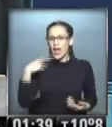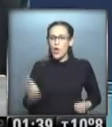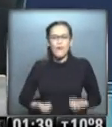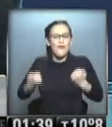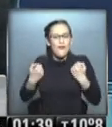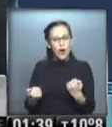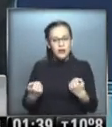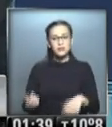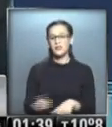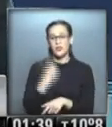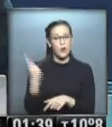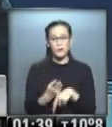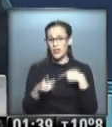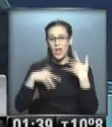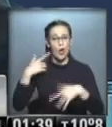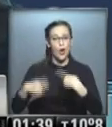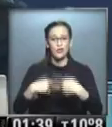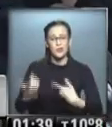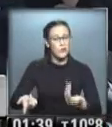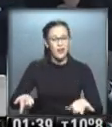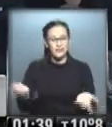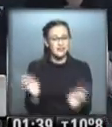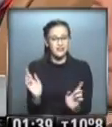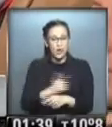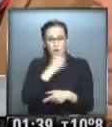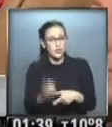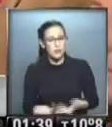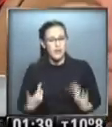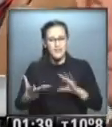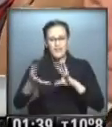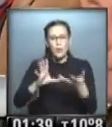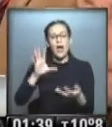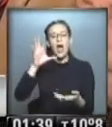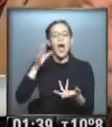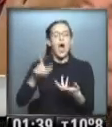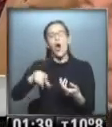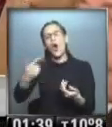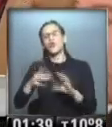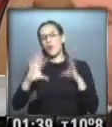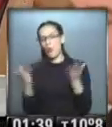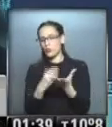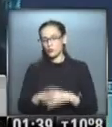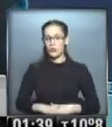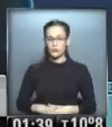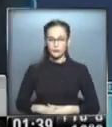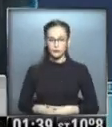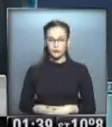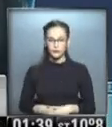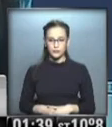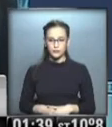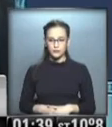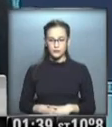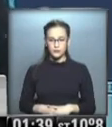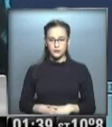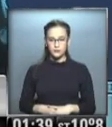no va a ningún lado. Es un juguete del mundo contemporáneo. Por favor,